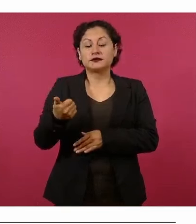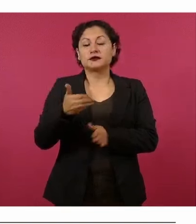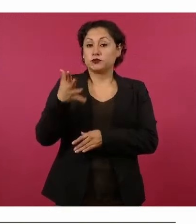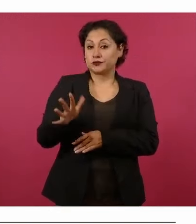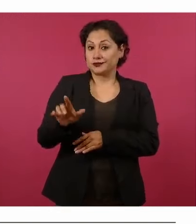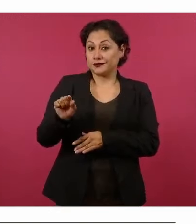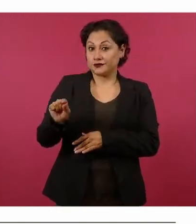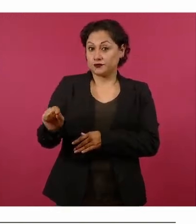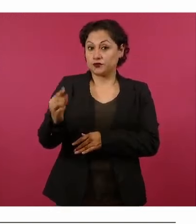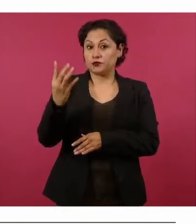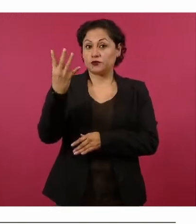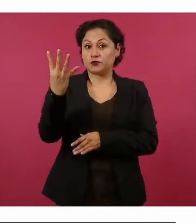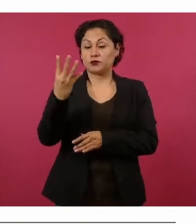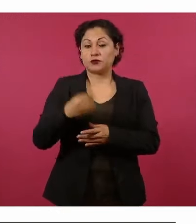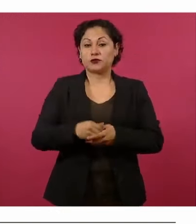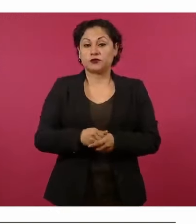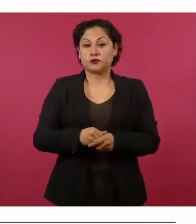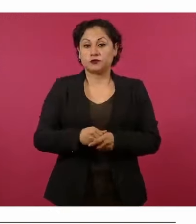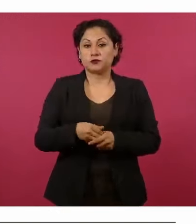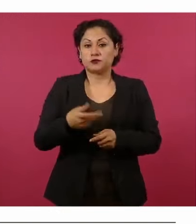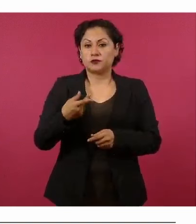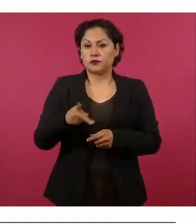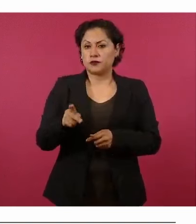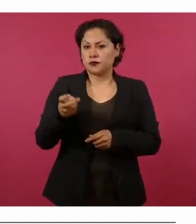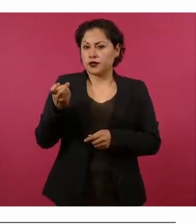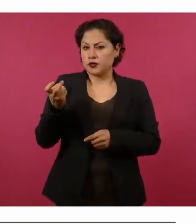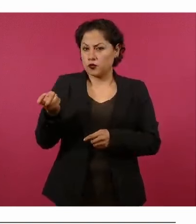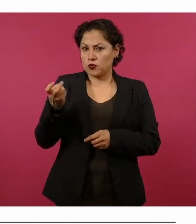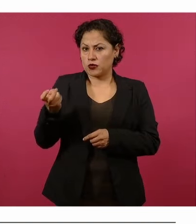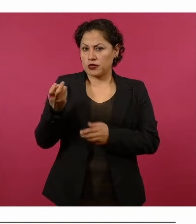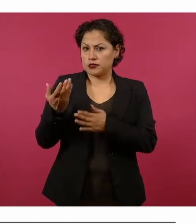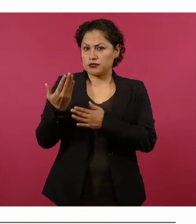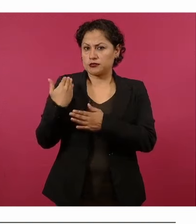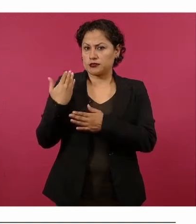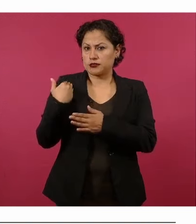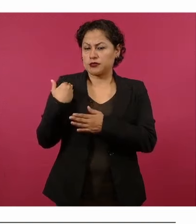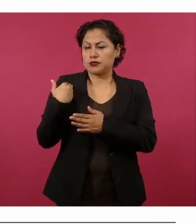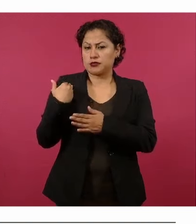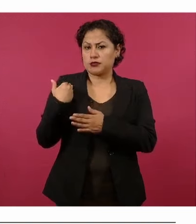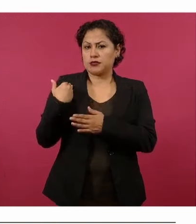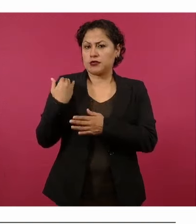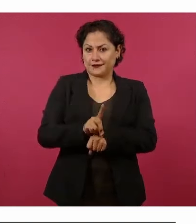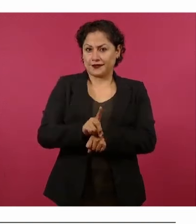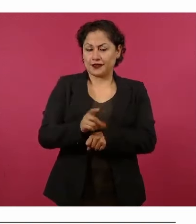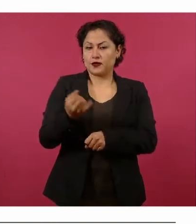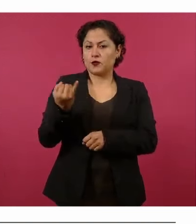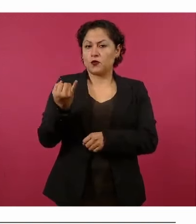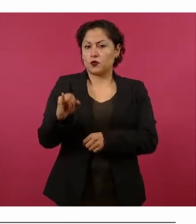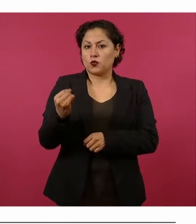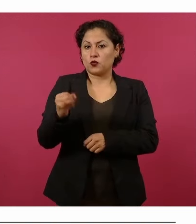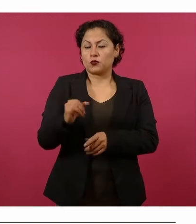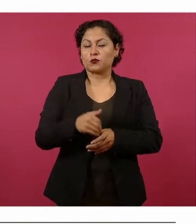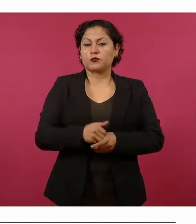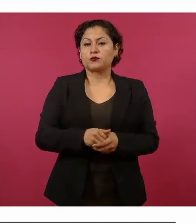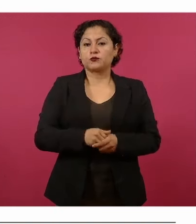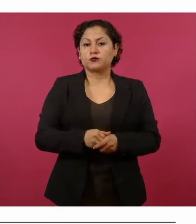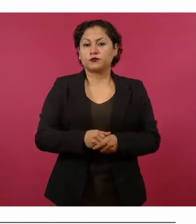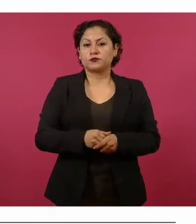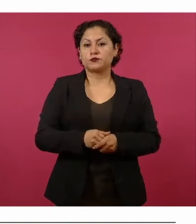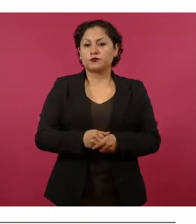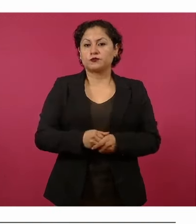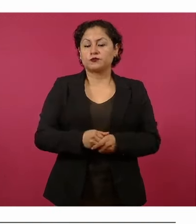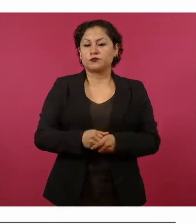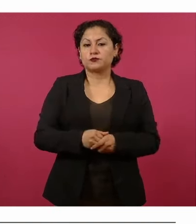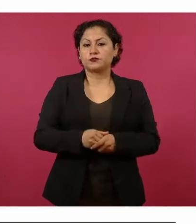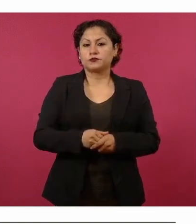10.4%, pero este es anterior al día primero. Este es 10 de junio, pero traíamos